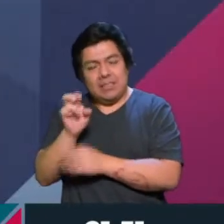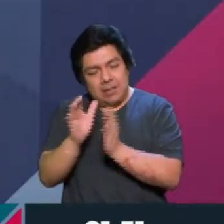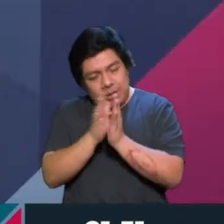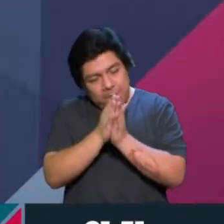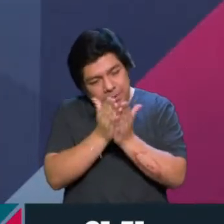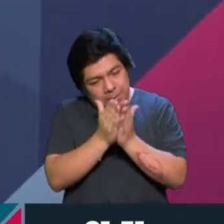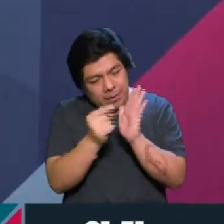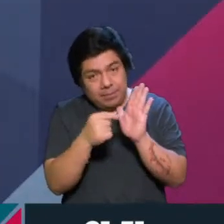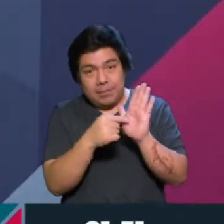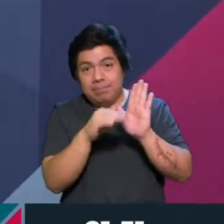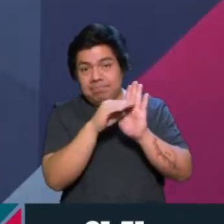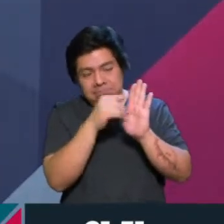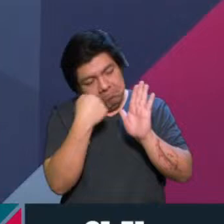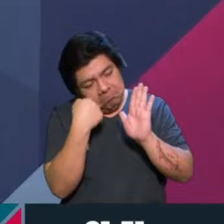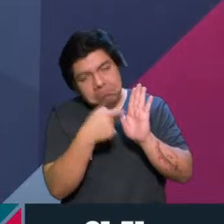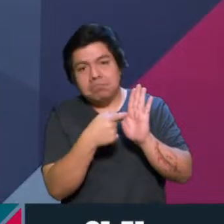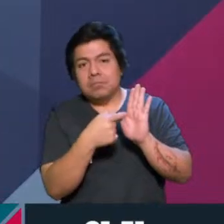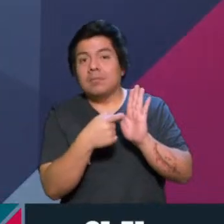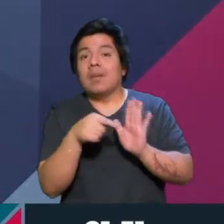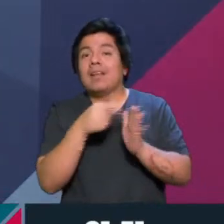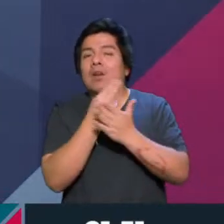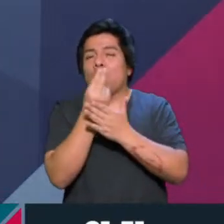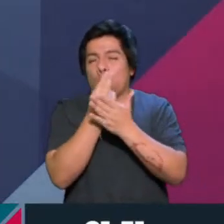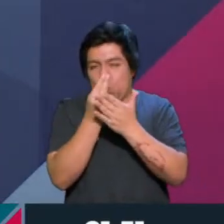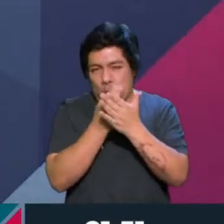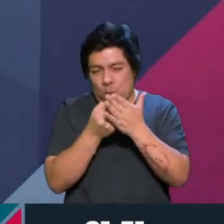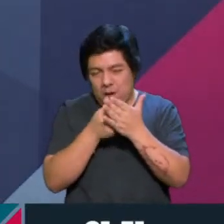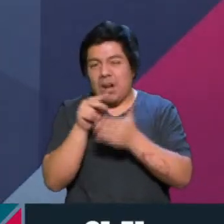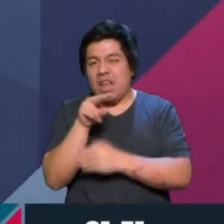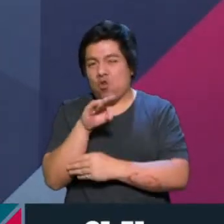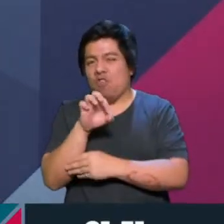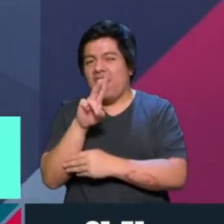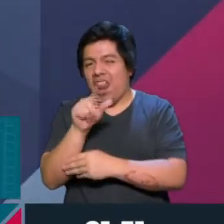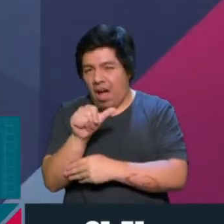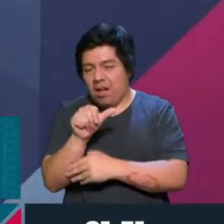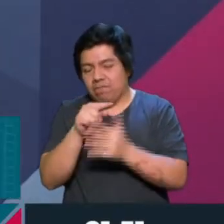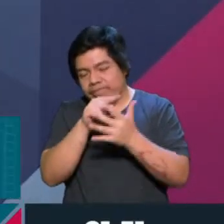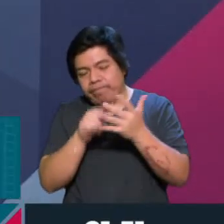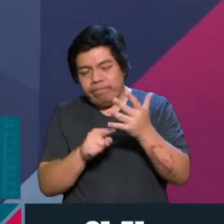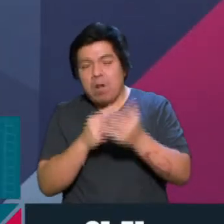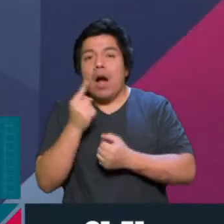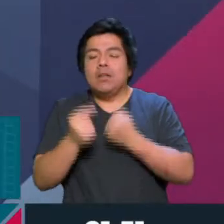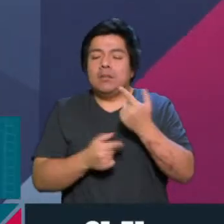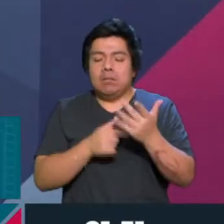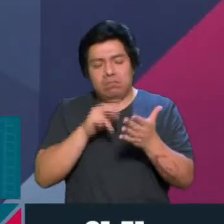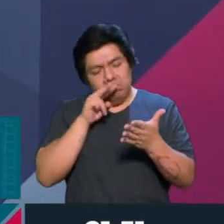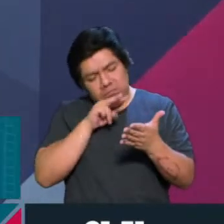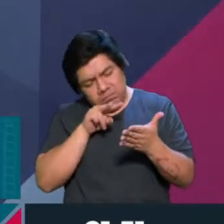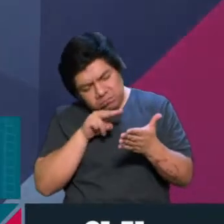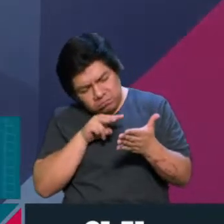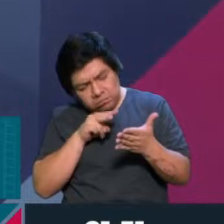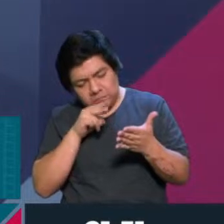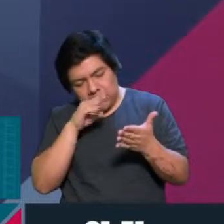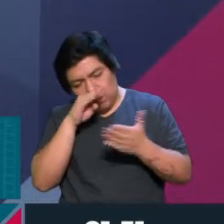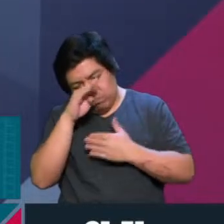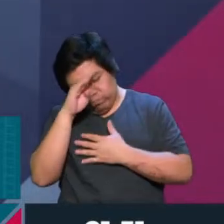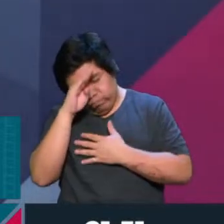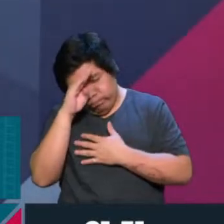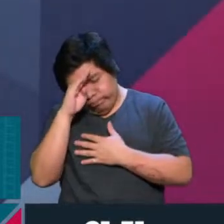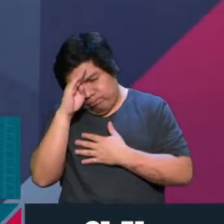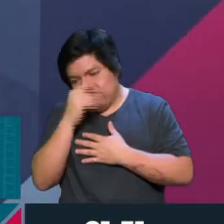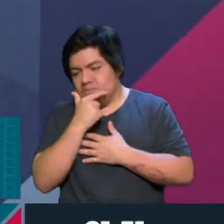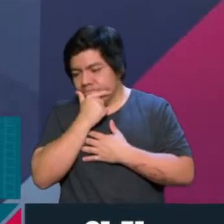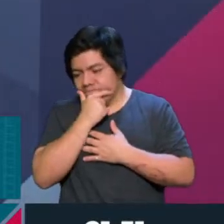libro, una novela gráfica que de alguna manera nos hace pensar en cómo podemos